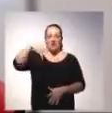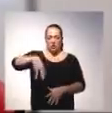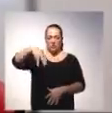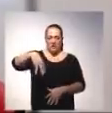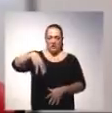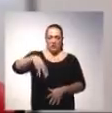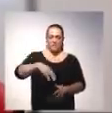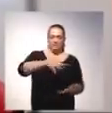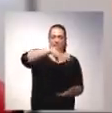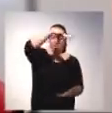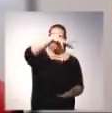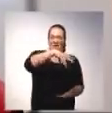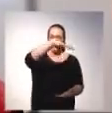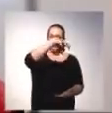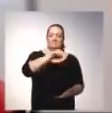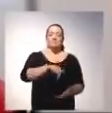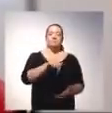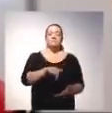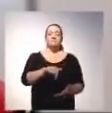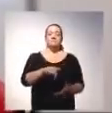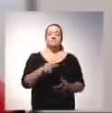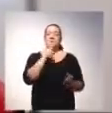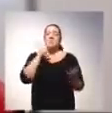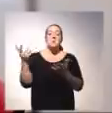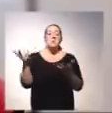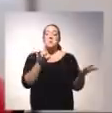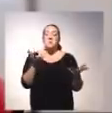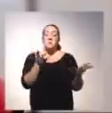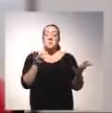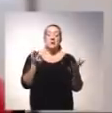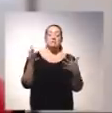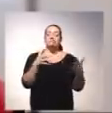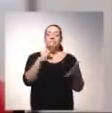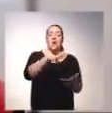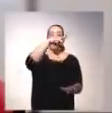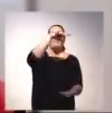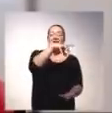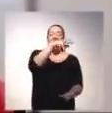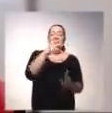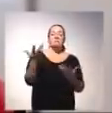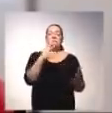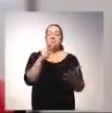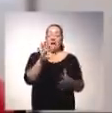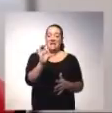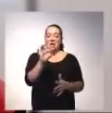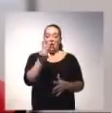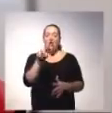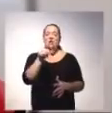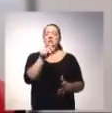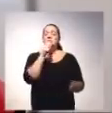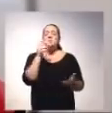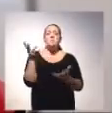metros. Debido a la distribución del viento, se prevé que el penacho de cenizas y de dióxido de azufre se